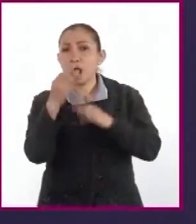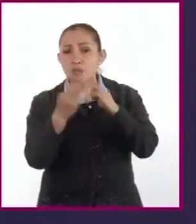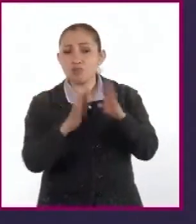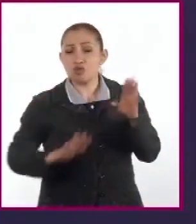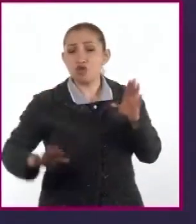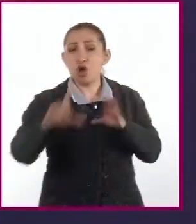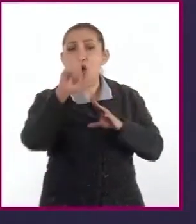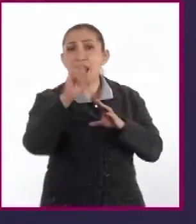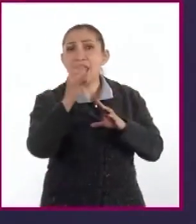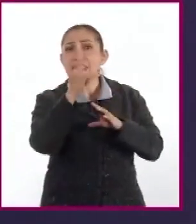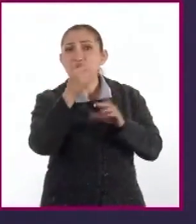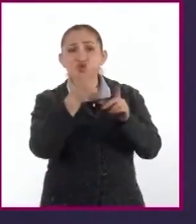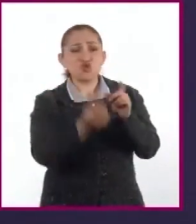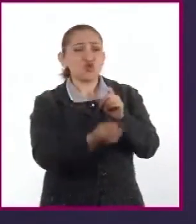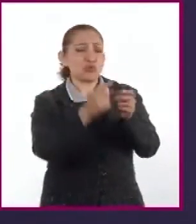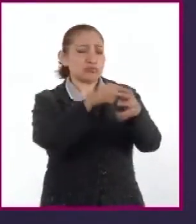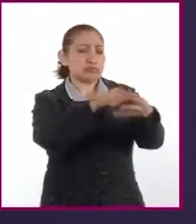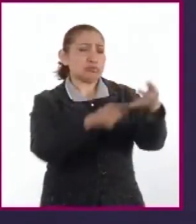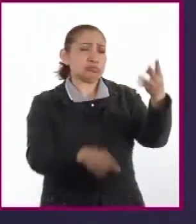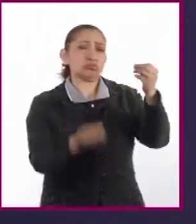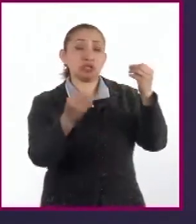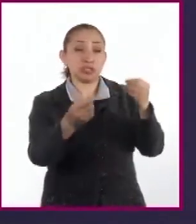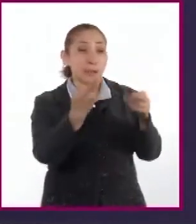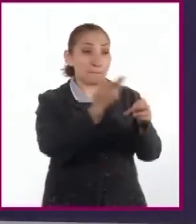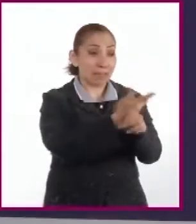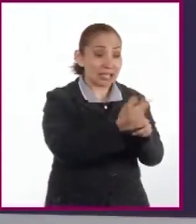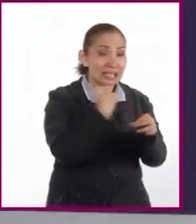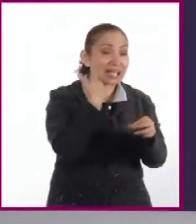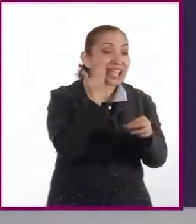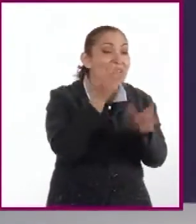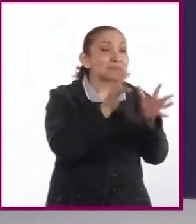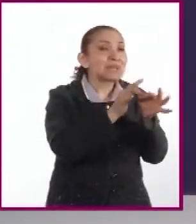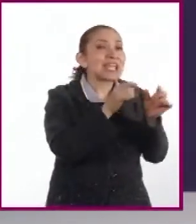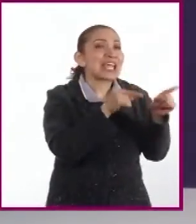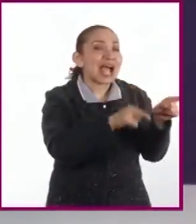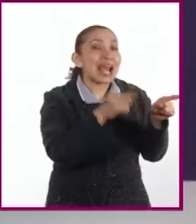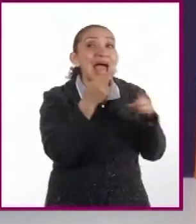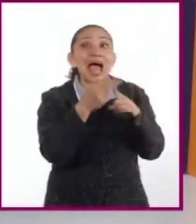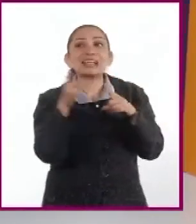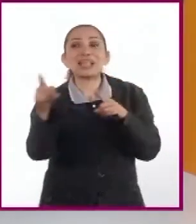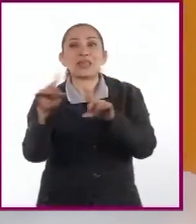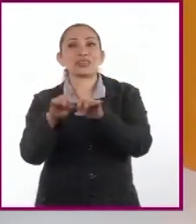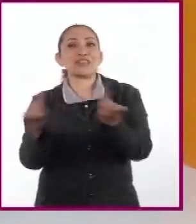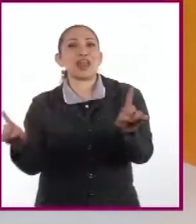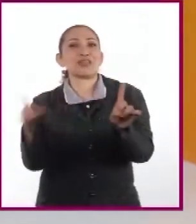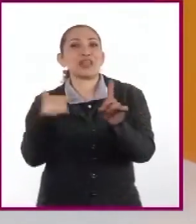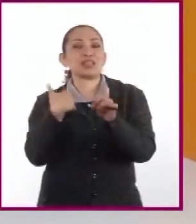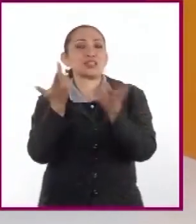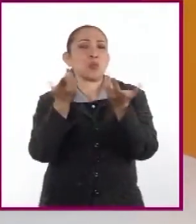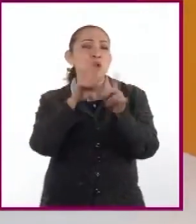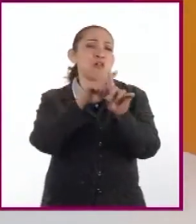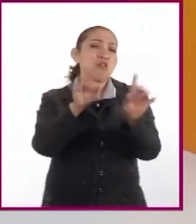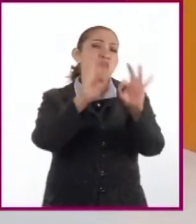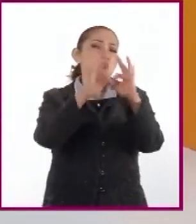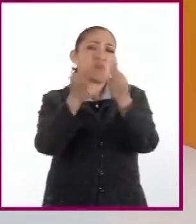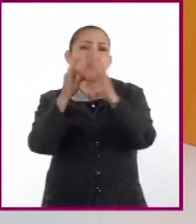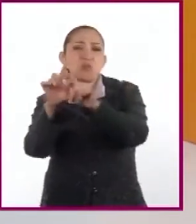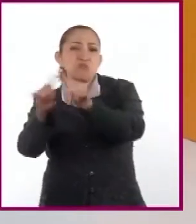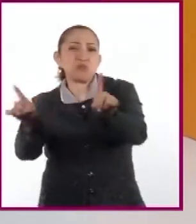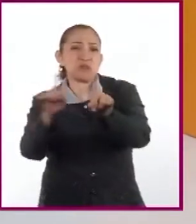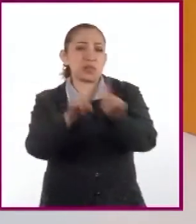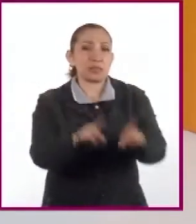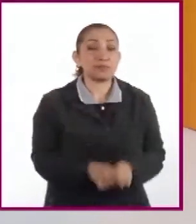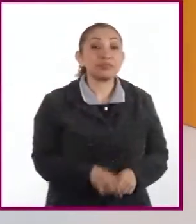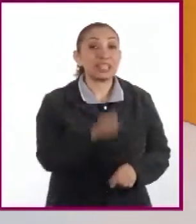las leyendas es infinito, desde los sucesos que intentan explicar hasta las diferentes versiones que podemos encontrar.